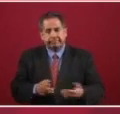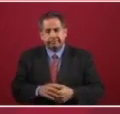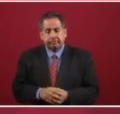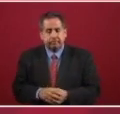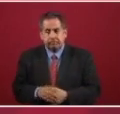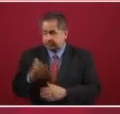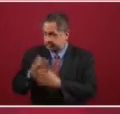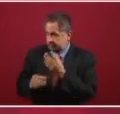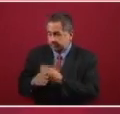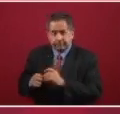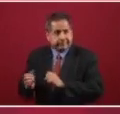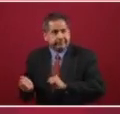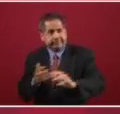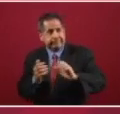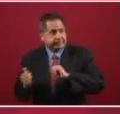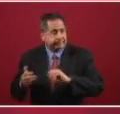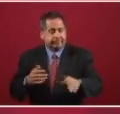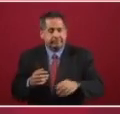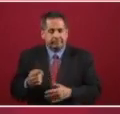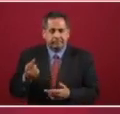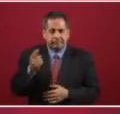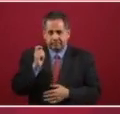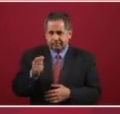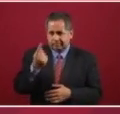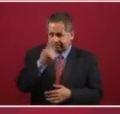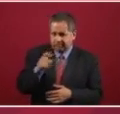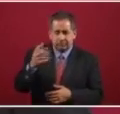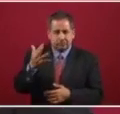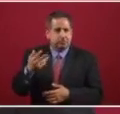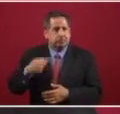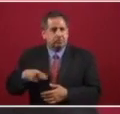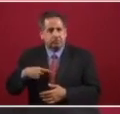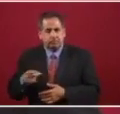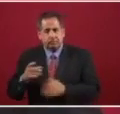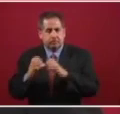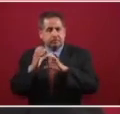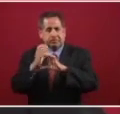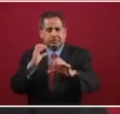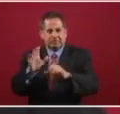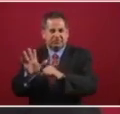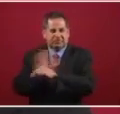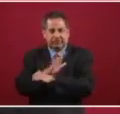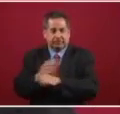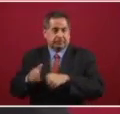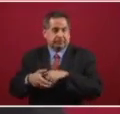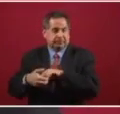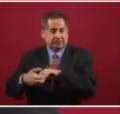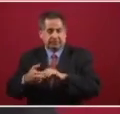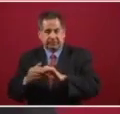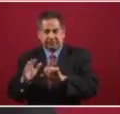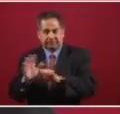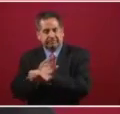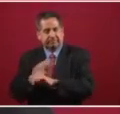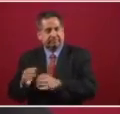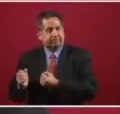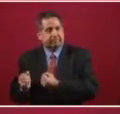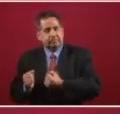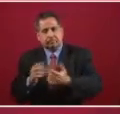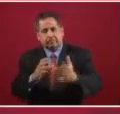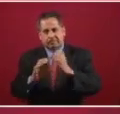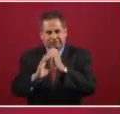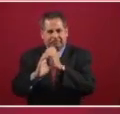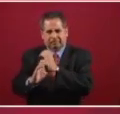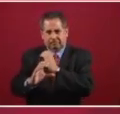trasladando migrantes, 150 migrantes en una caja de trailers, de un